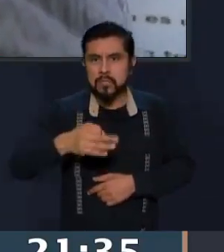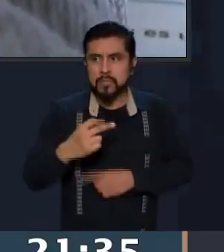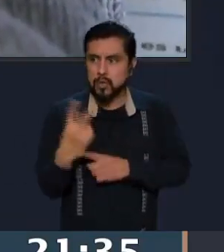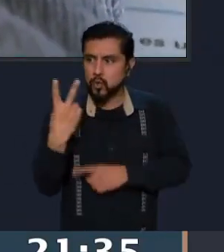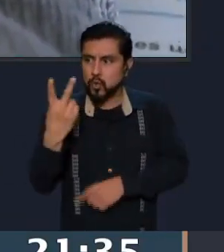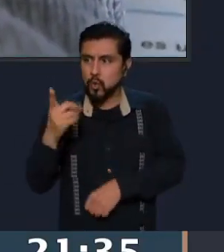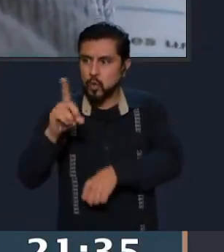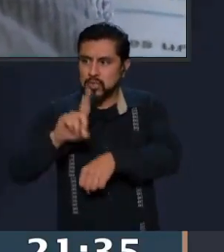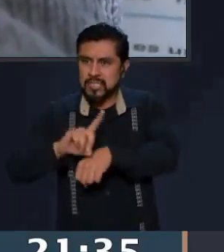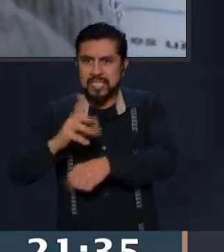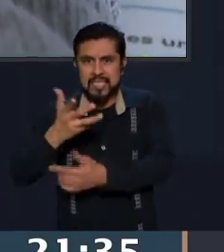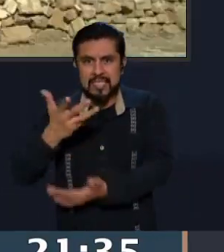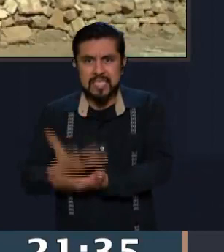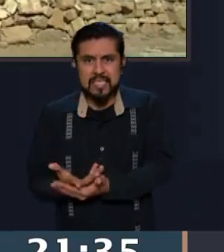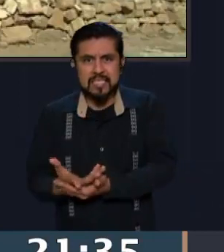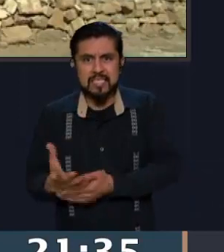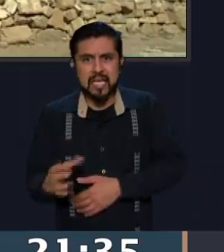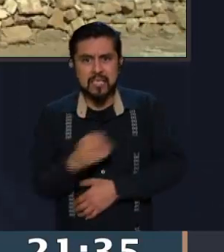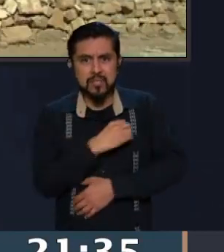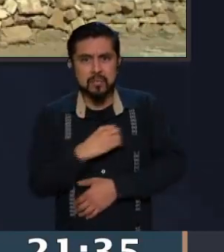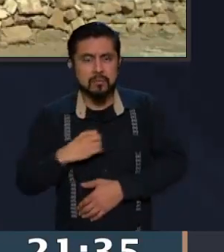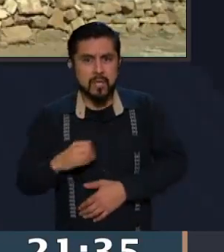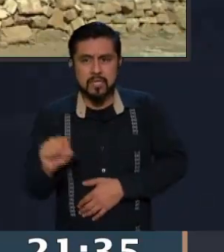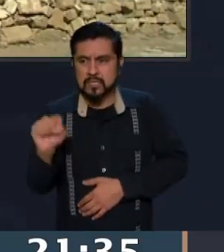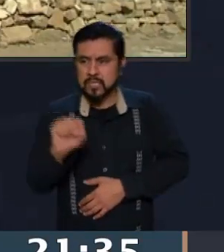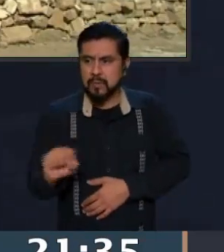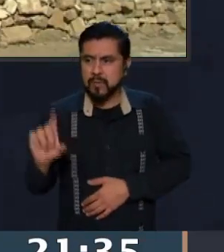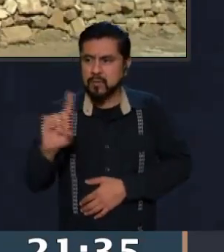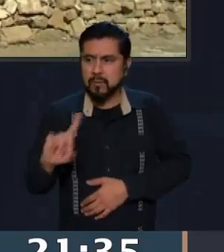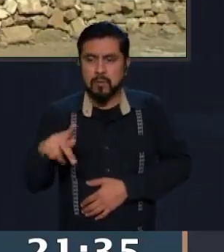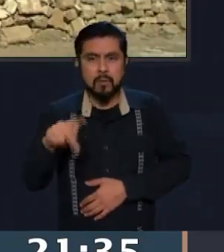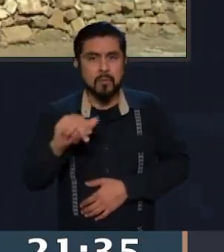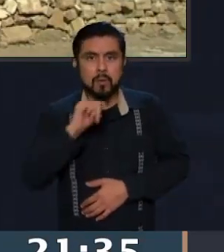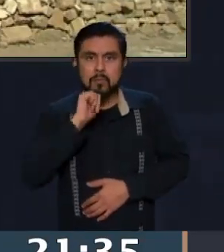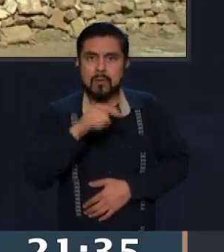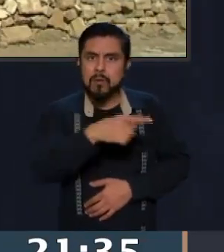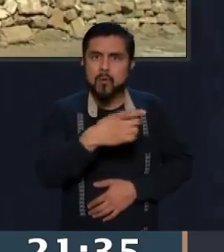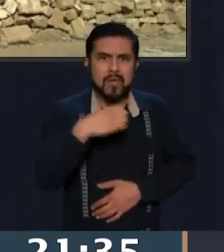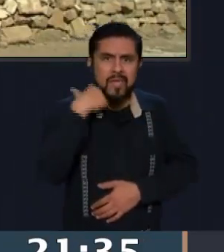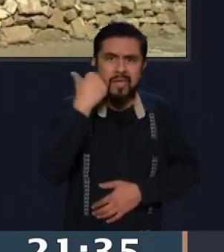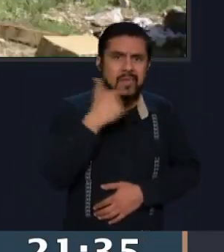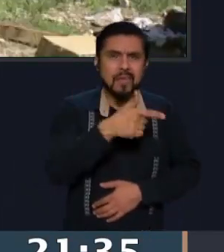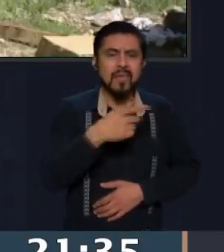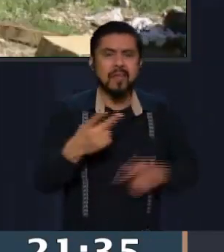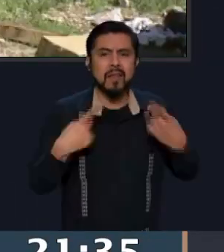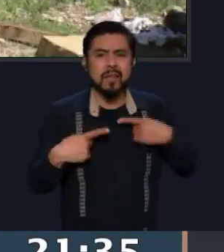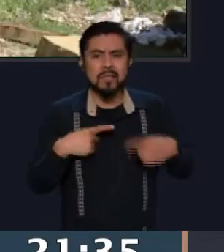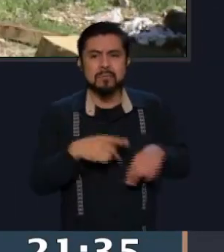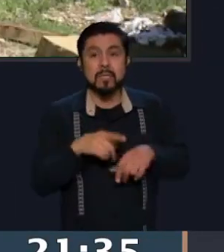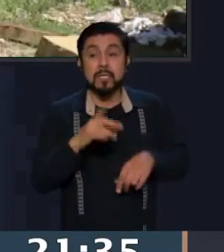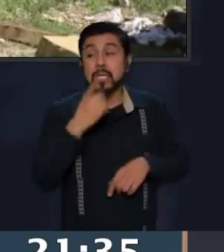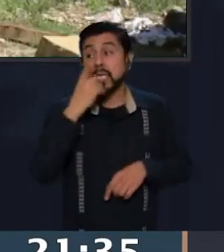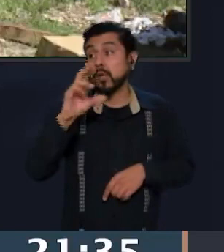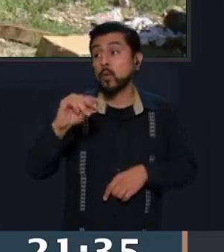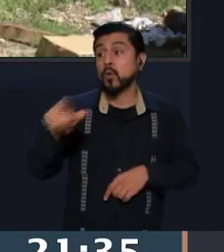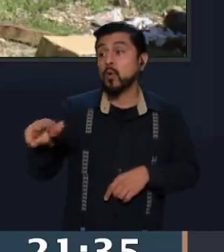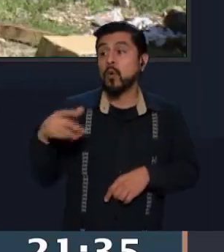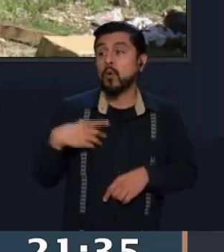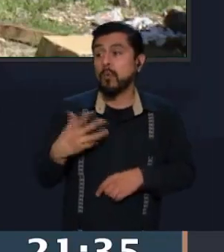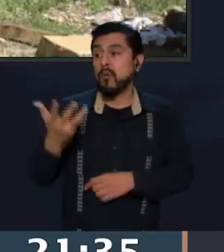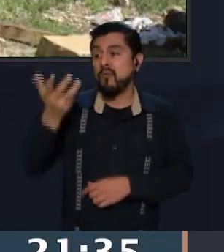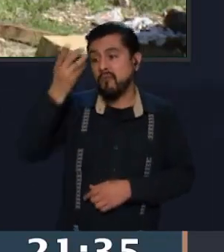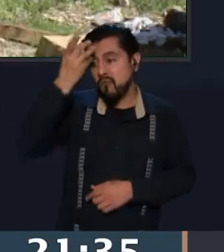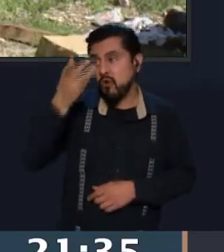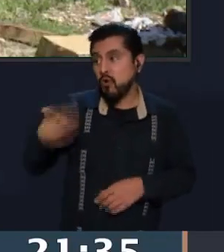descanso obligatorio, sino al contrario. Se habló incluso de que esto podría llevar a que los trabajadores se acostumbren demasiado a la flojera y que se